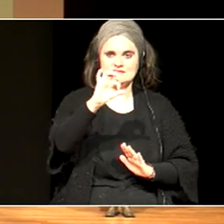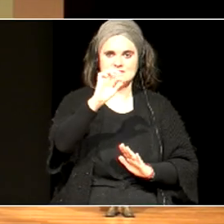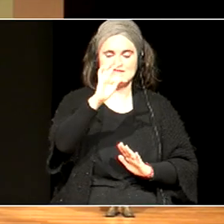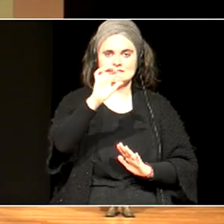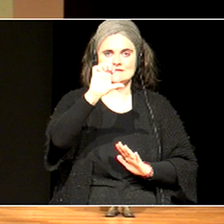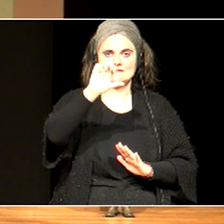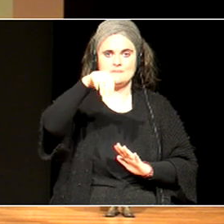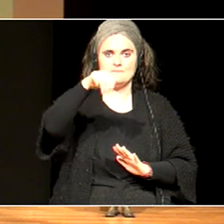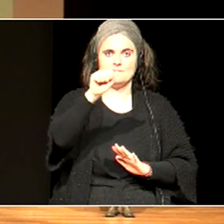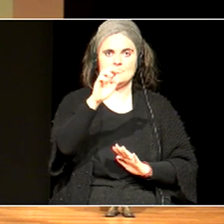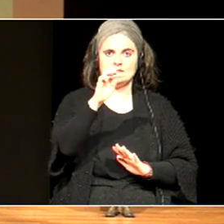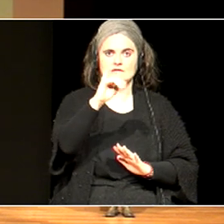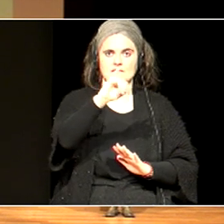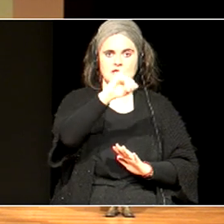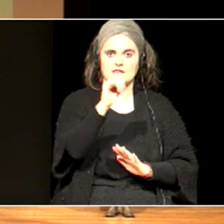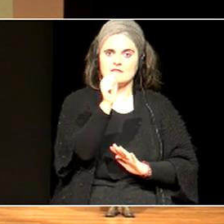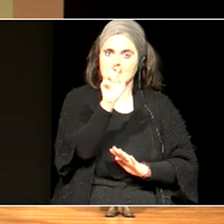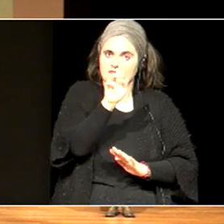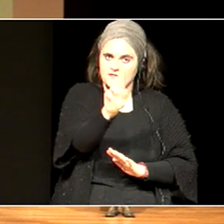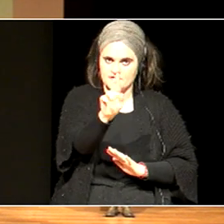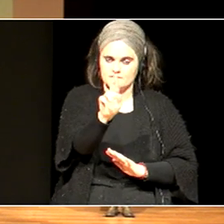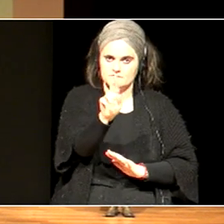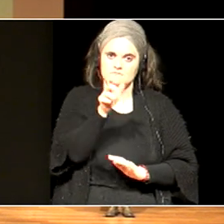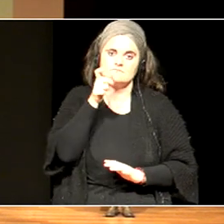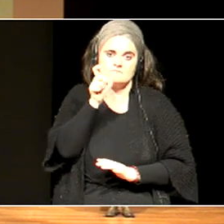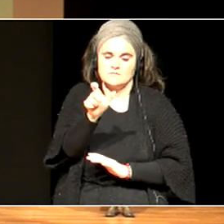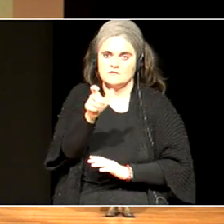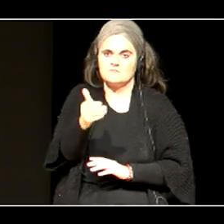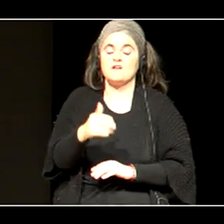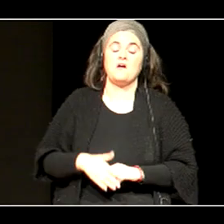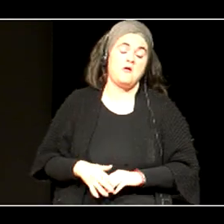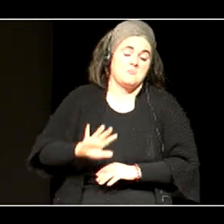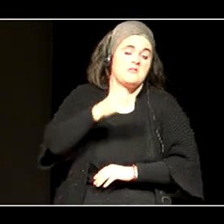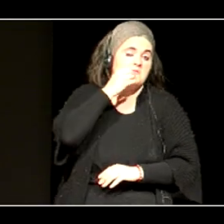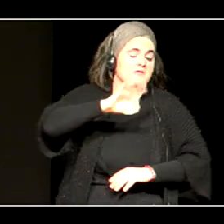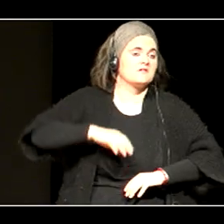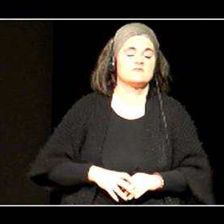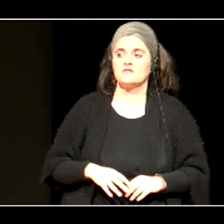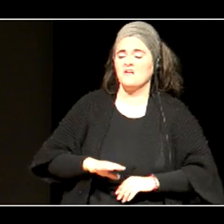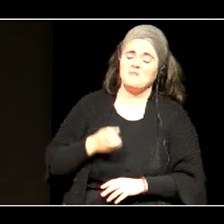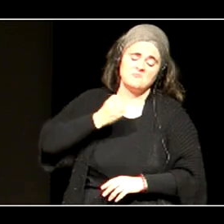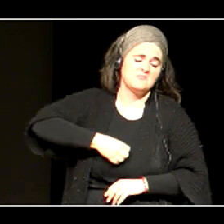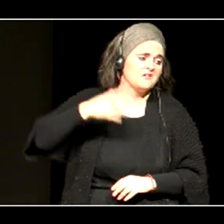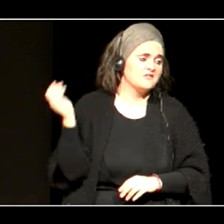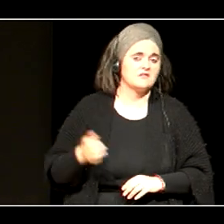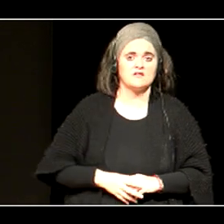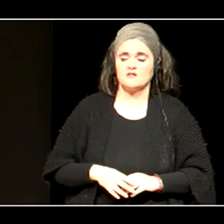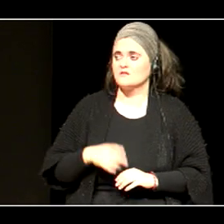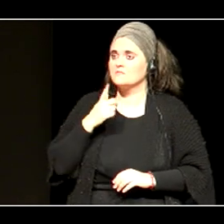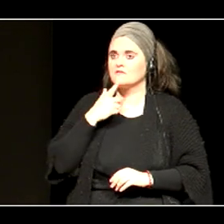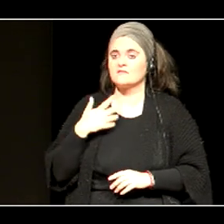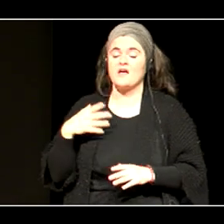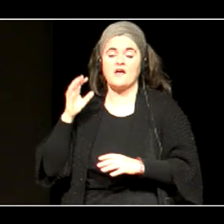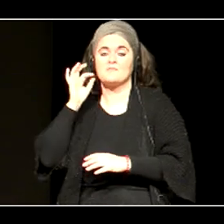no valen las evaluaciones de países de todo salió bien qué tal bien porque como dice una amiga mía